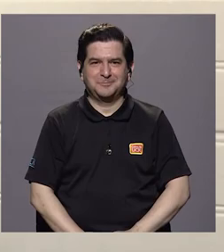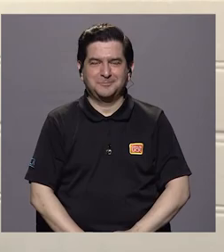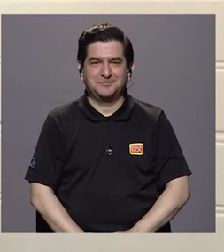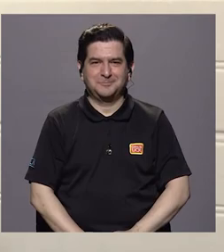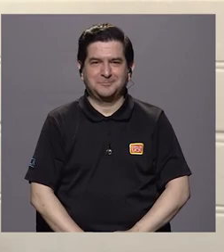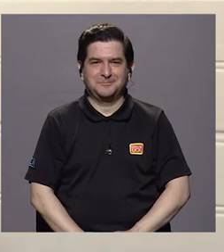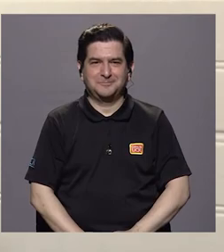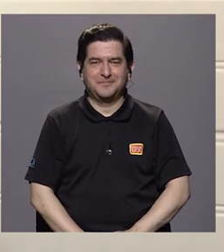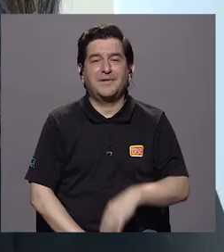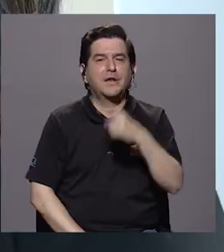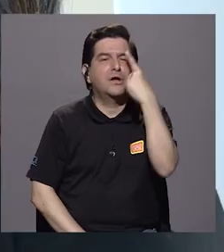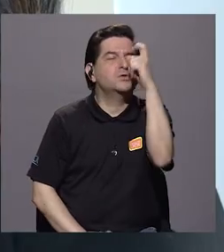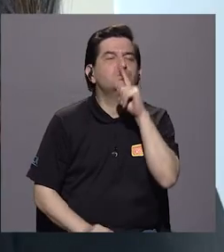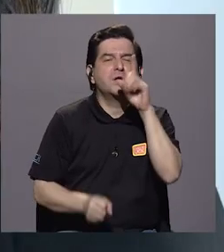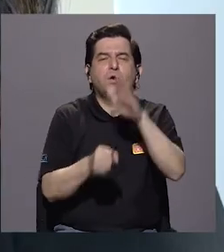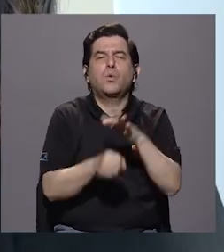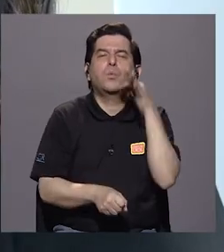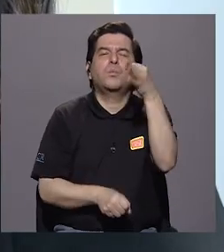Un sueño por cumplir.